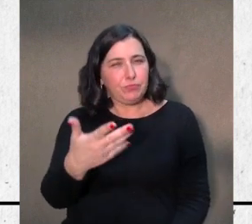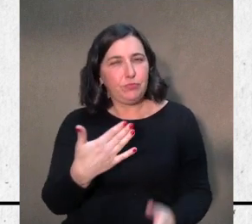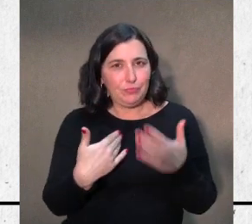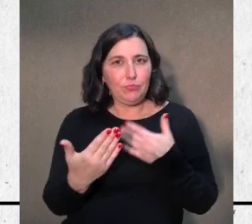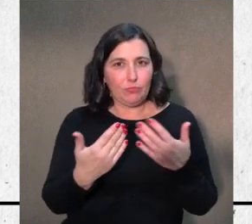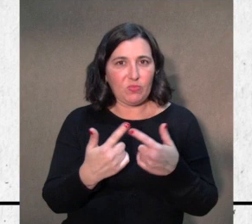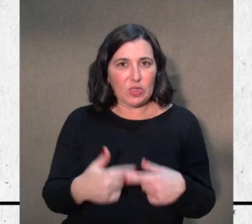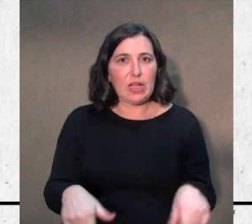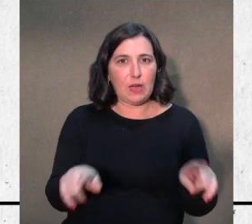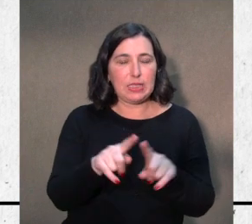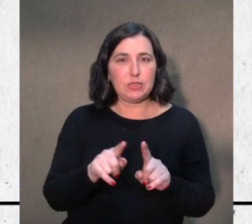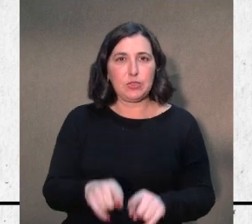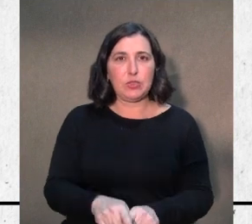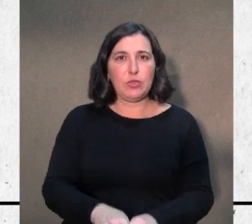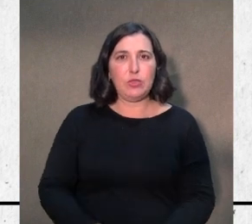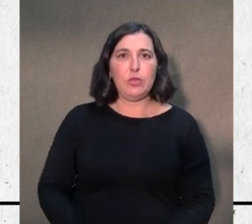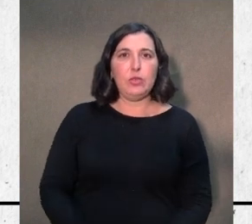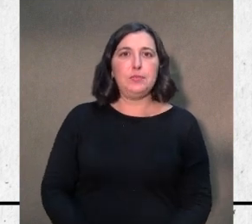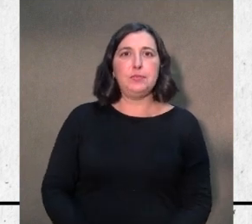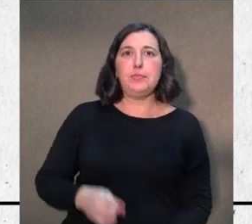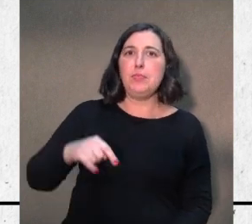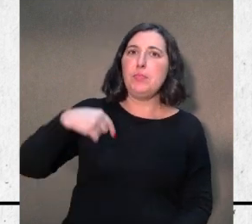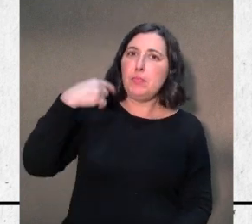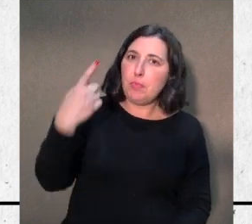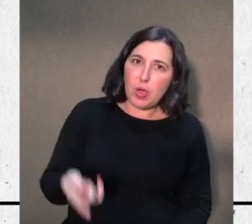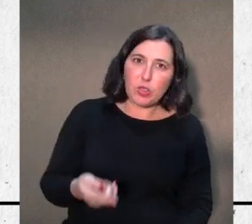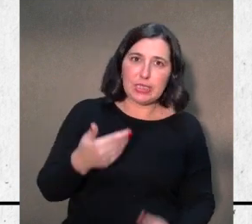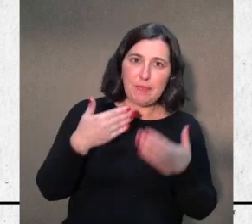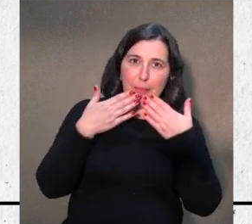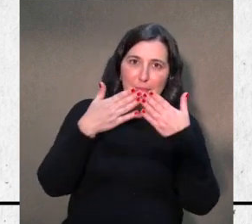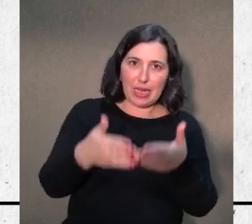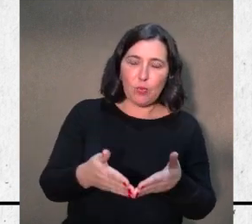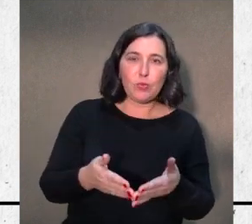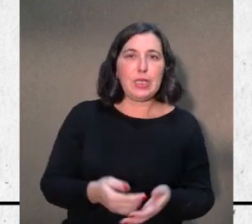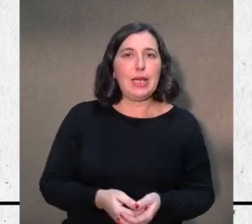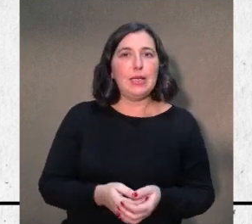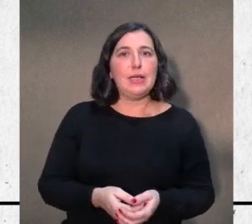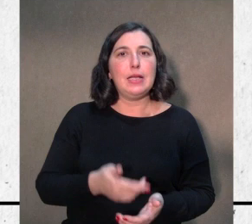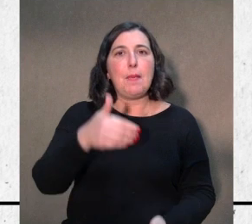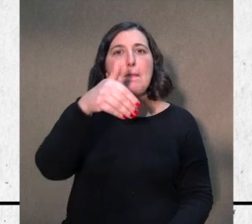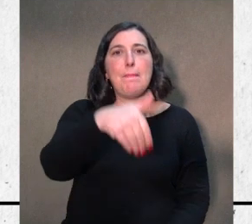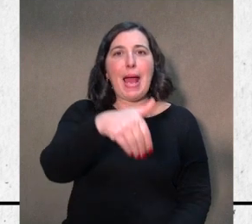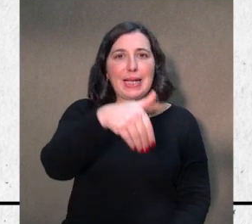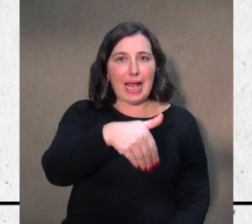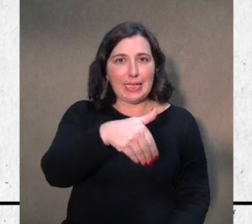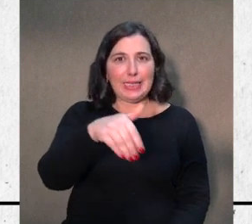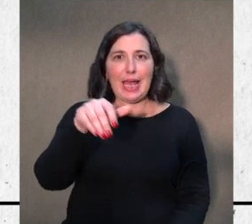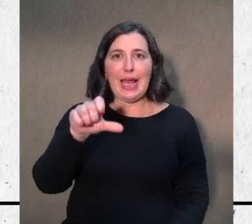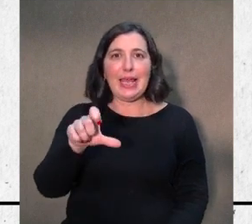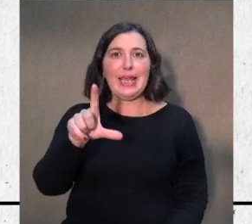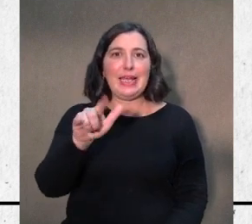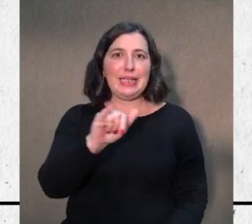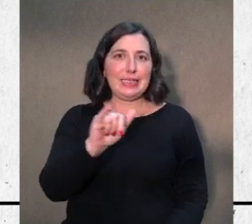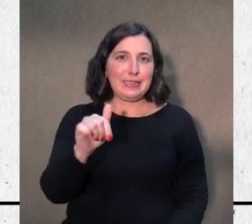a la próxima pregunta. Como decían recién, Margarita y Elizabeth son segunda generación de músicos en sus familias. ¿Cómo ha sido esta experiencia